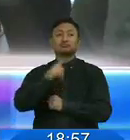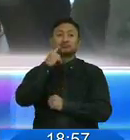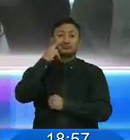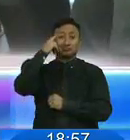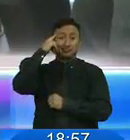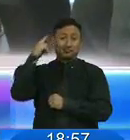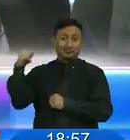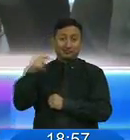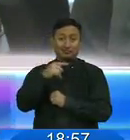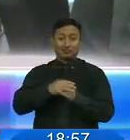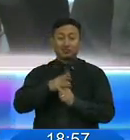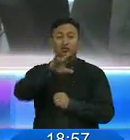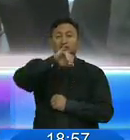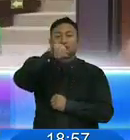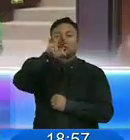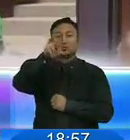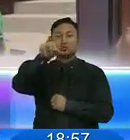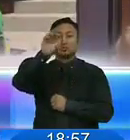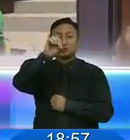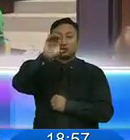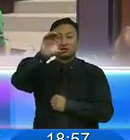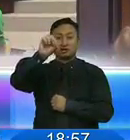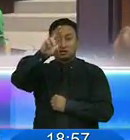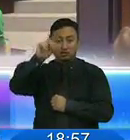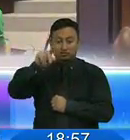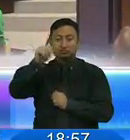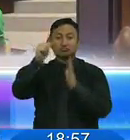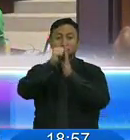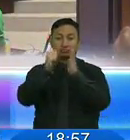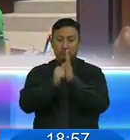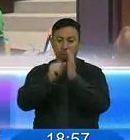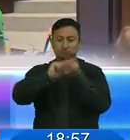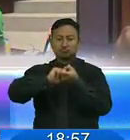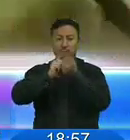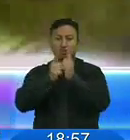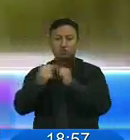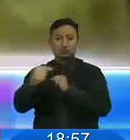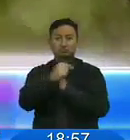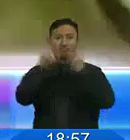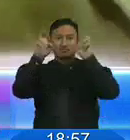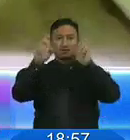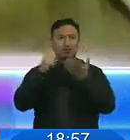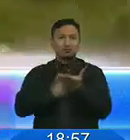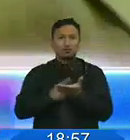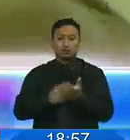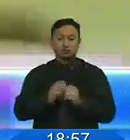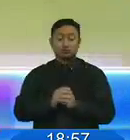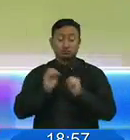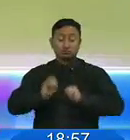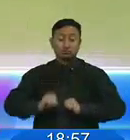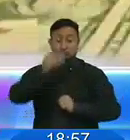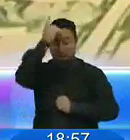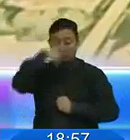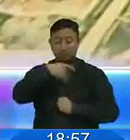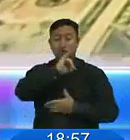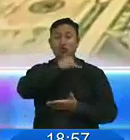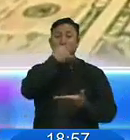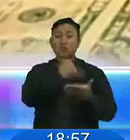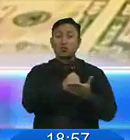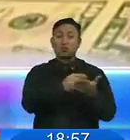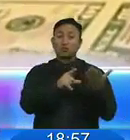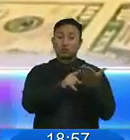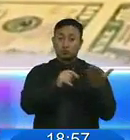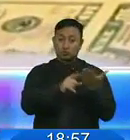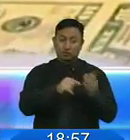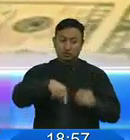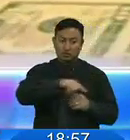solicitaba cambiar el orden del día de la sesión de este martes para tratar el tema. Habían críticas a la decisión de la Junta Monetaria y Financiera